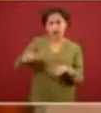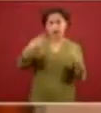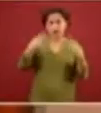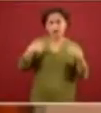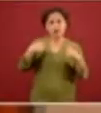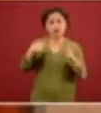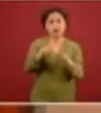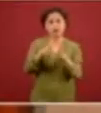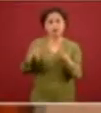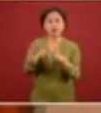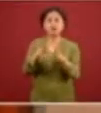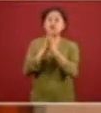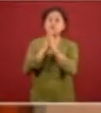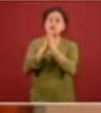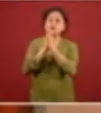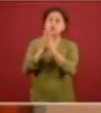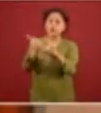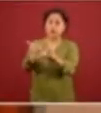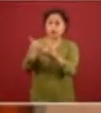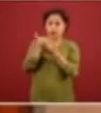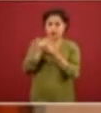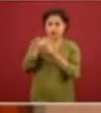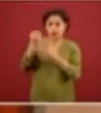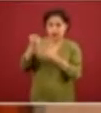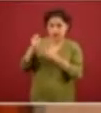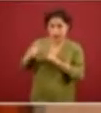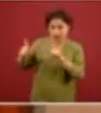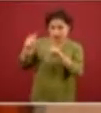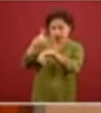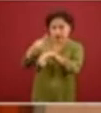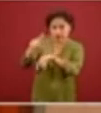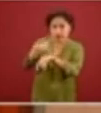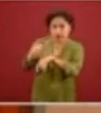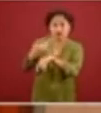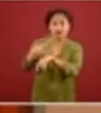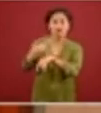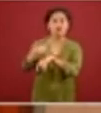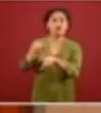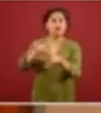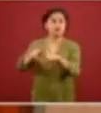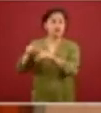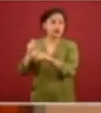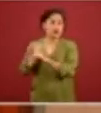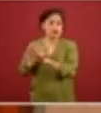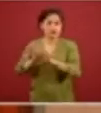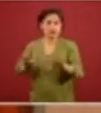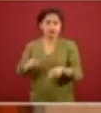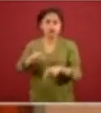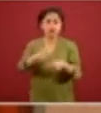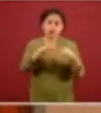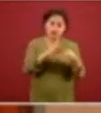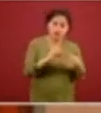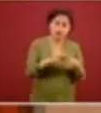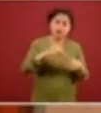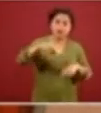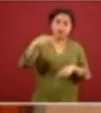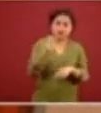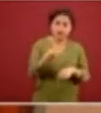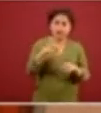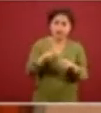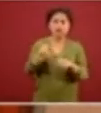que propaguen o ayuden a propagar la necesidad que tenemos de la donación de sangre en este y en todo